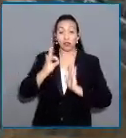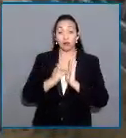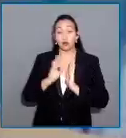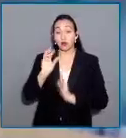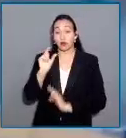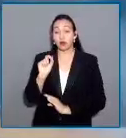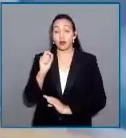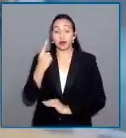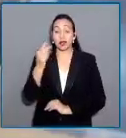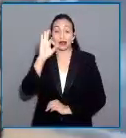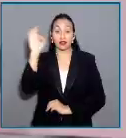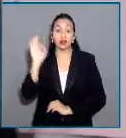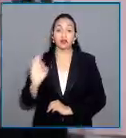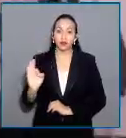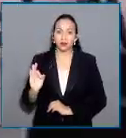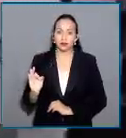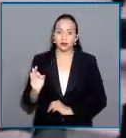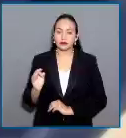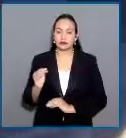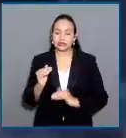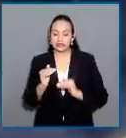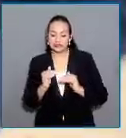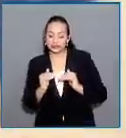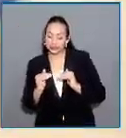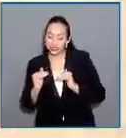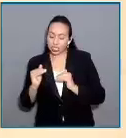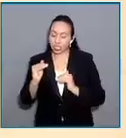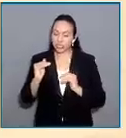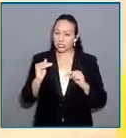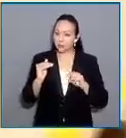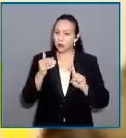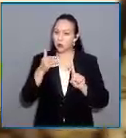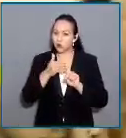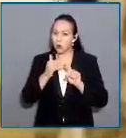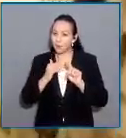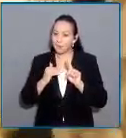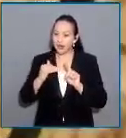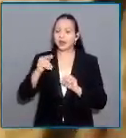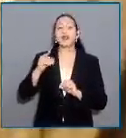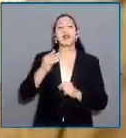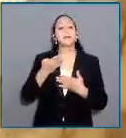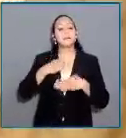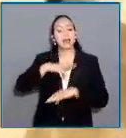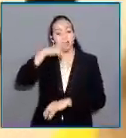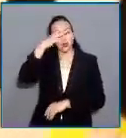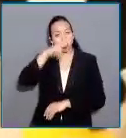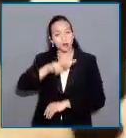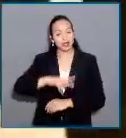4.21%, aún por encima del objetivo del Banco de México. Para el